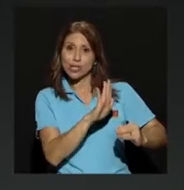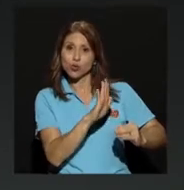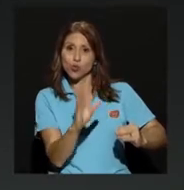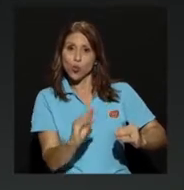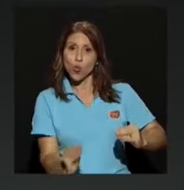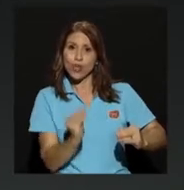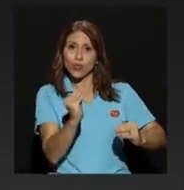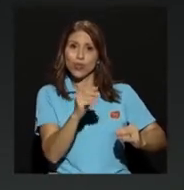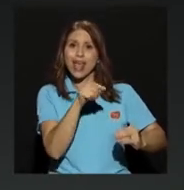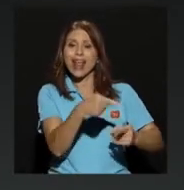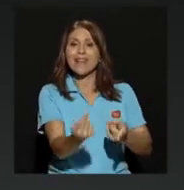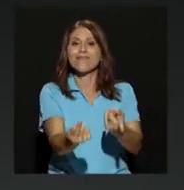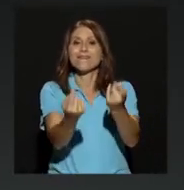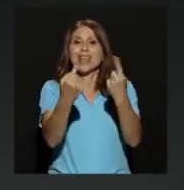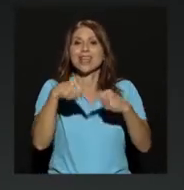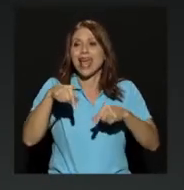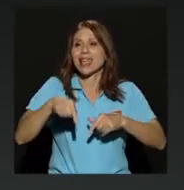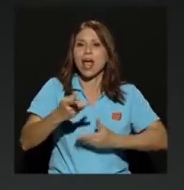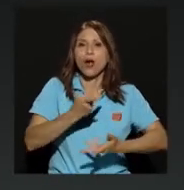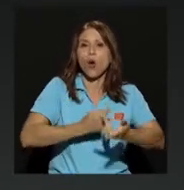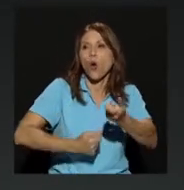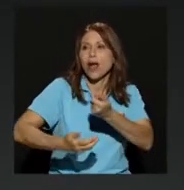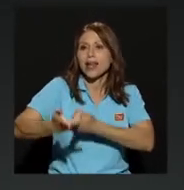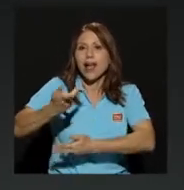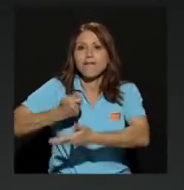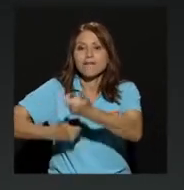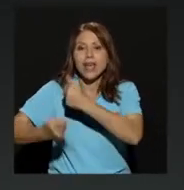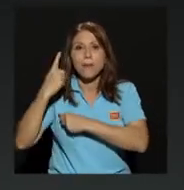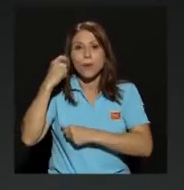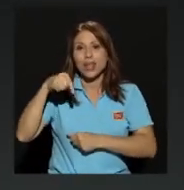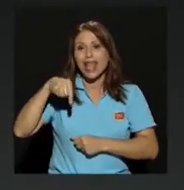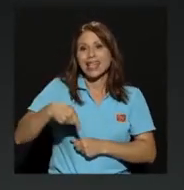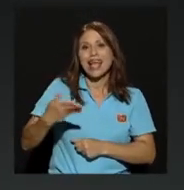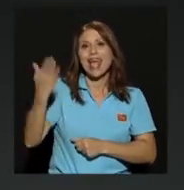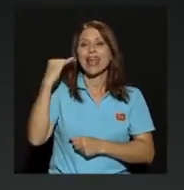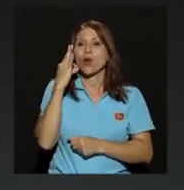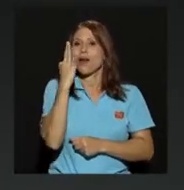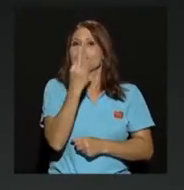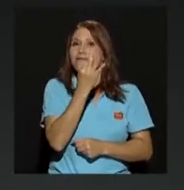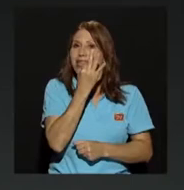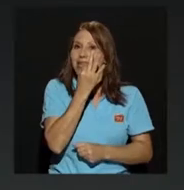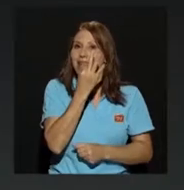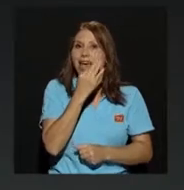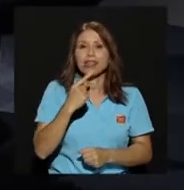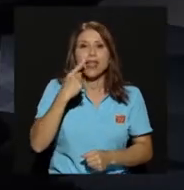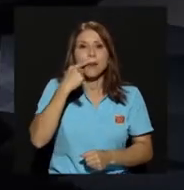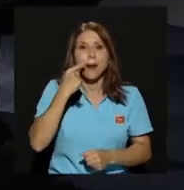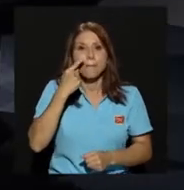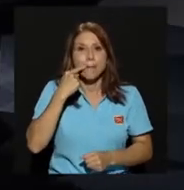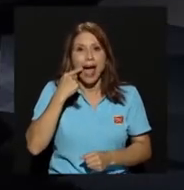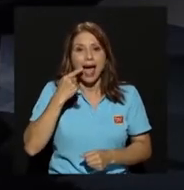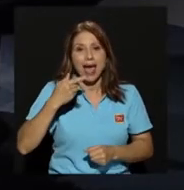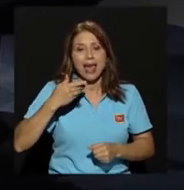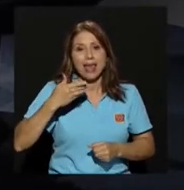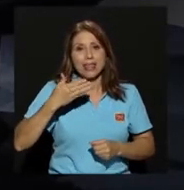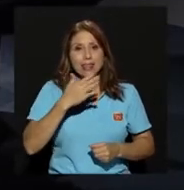café porque esta era una finca del papá de don Alfredo González Flores. Y